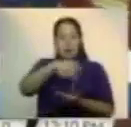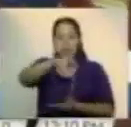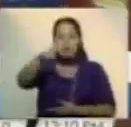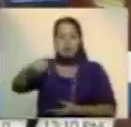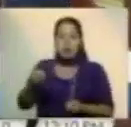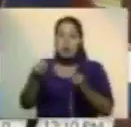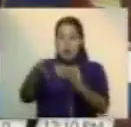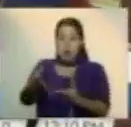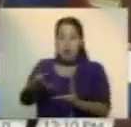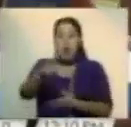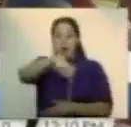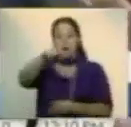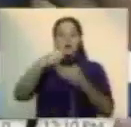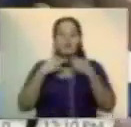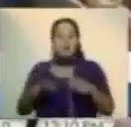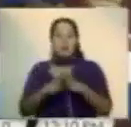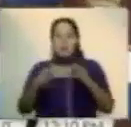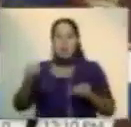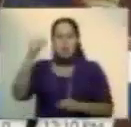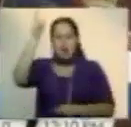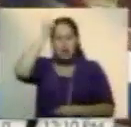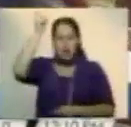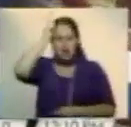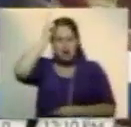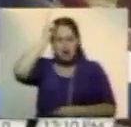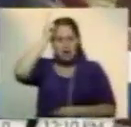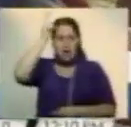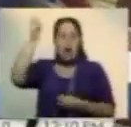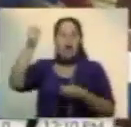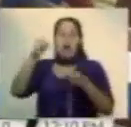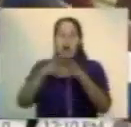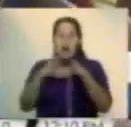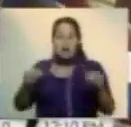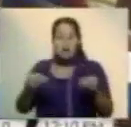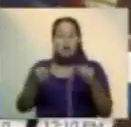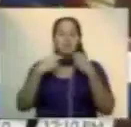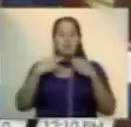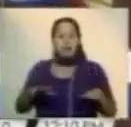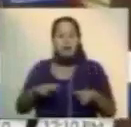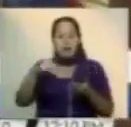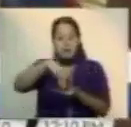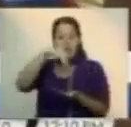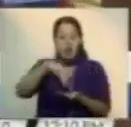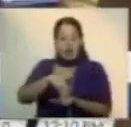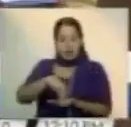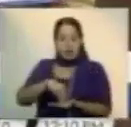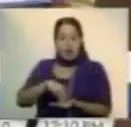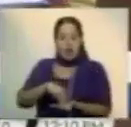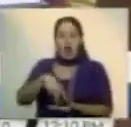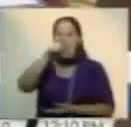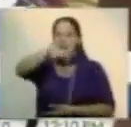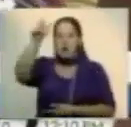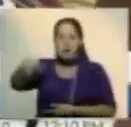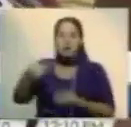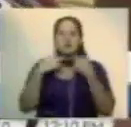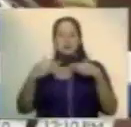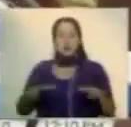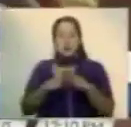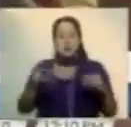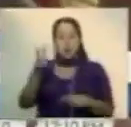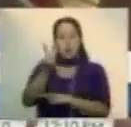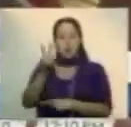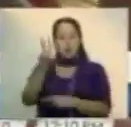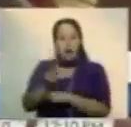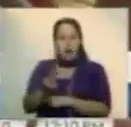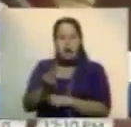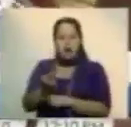para llevárselos a los damnificados de La Guajira, para llevárselos a los damnificados de Miranda, para llevárselos a los damnificados de